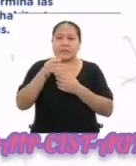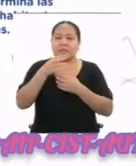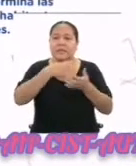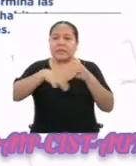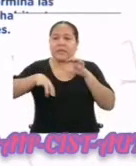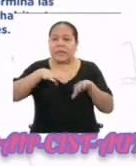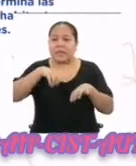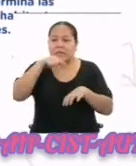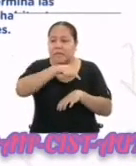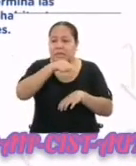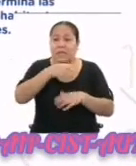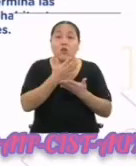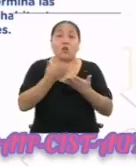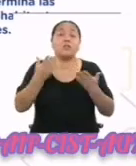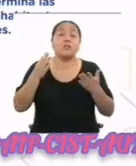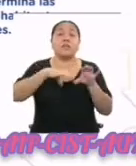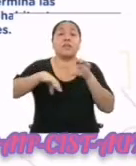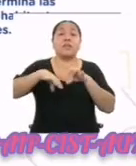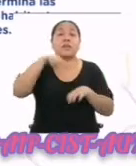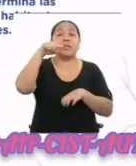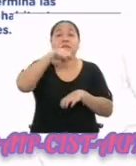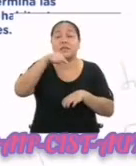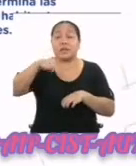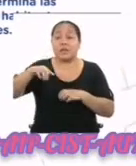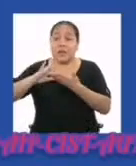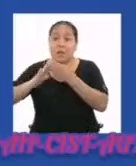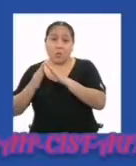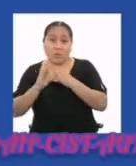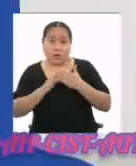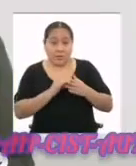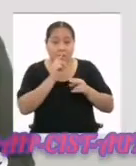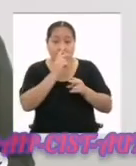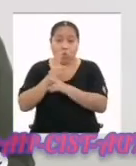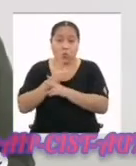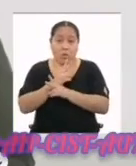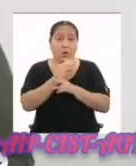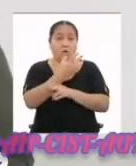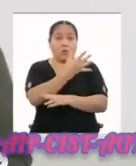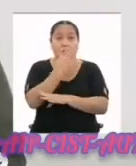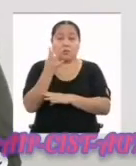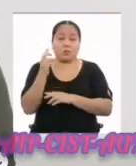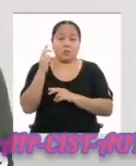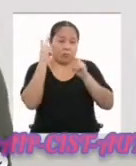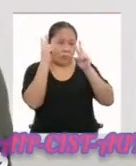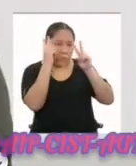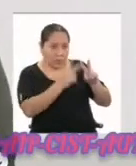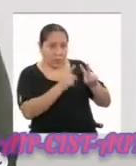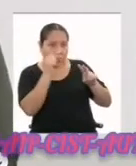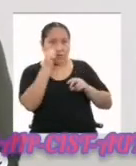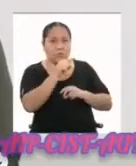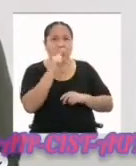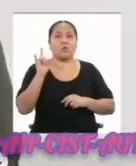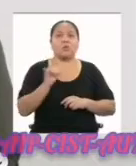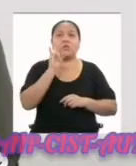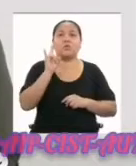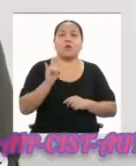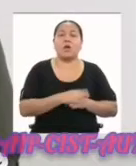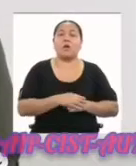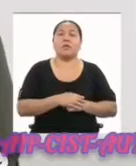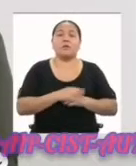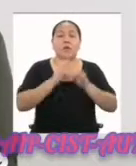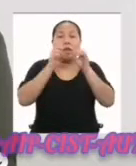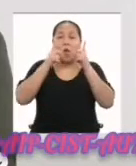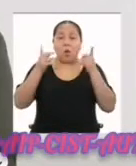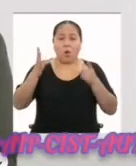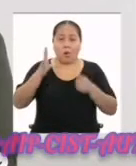todos los habitantes de la comunidad para cuidar los bosques. Aquí vemos que han utilizado un lenguaje